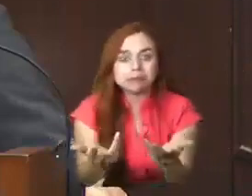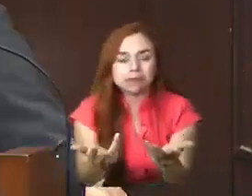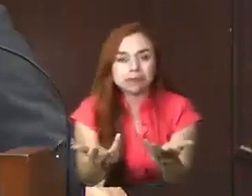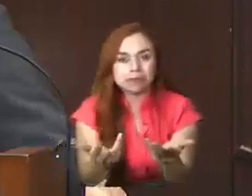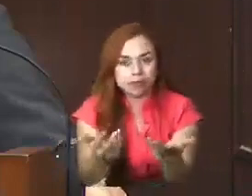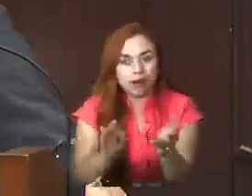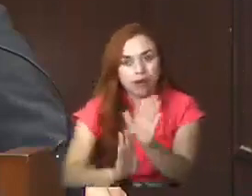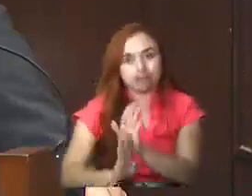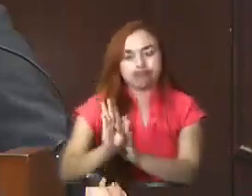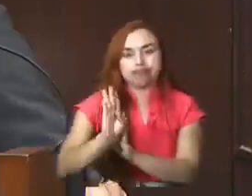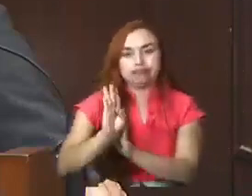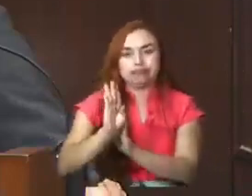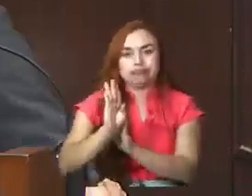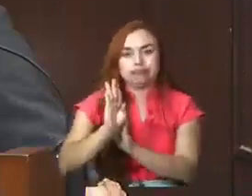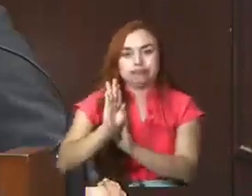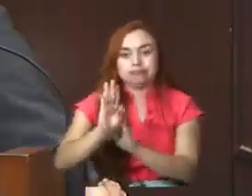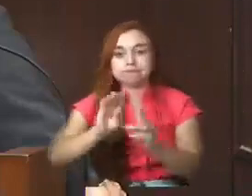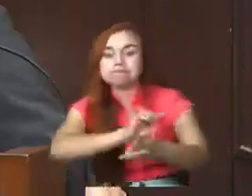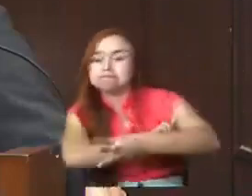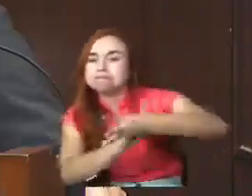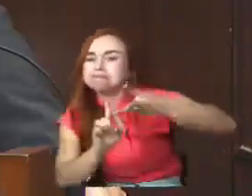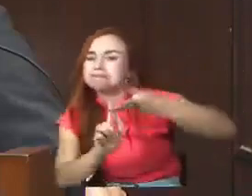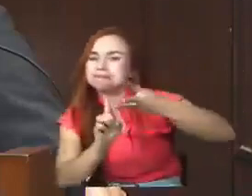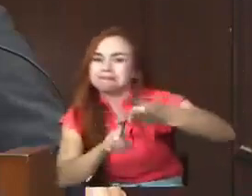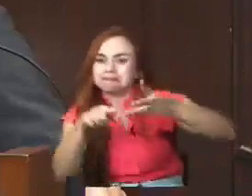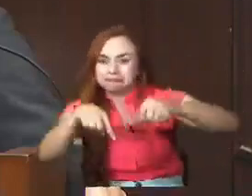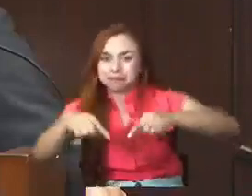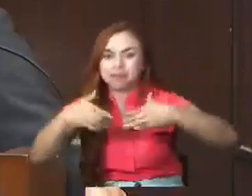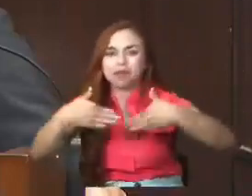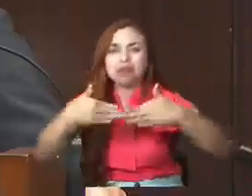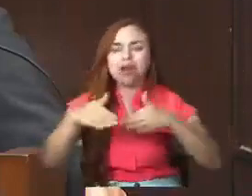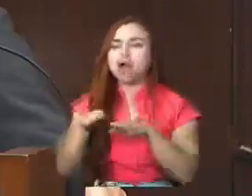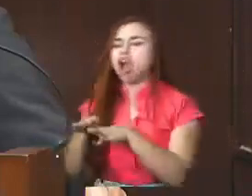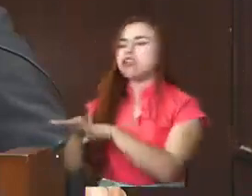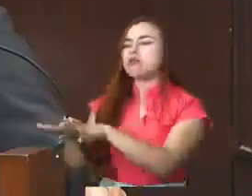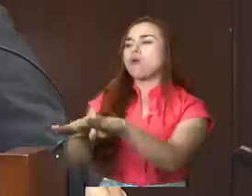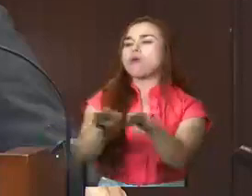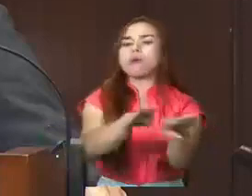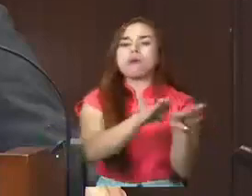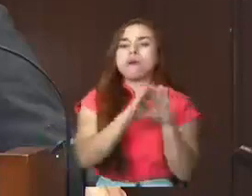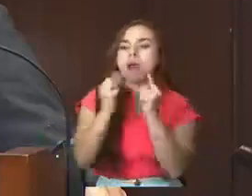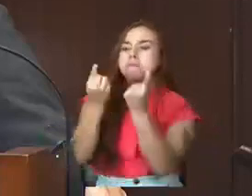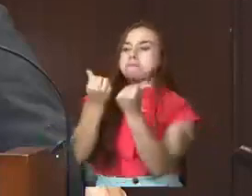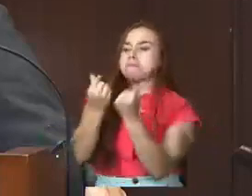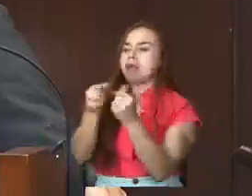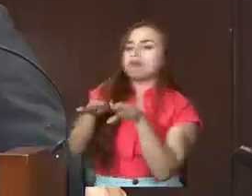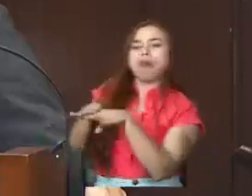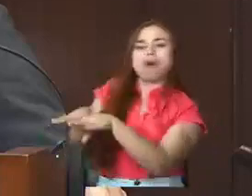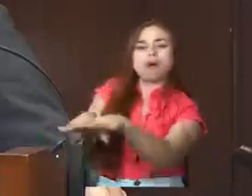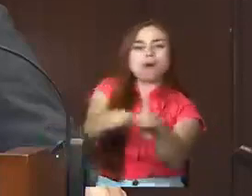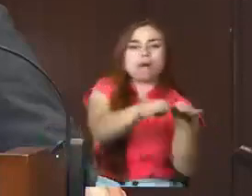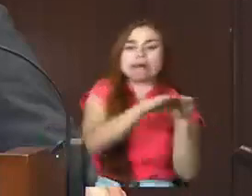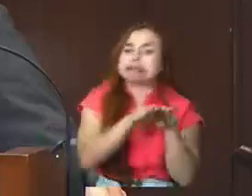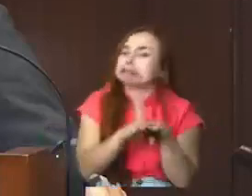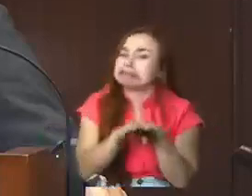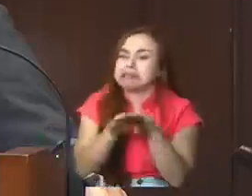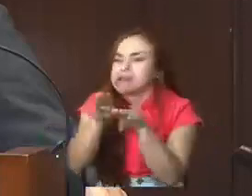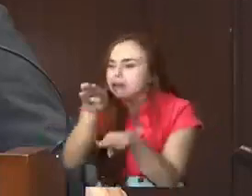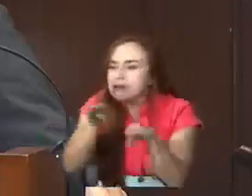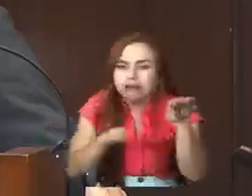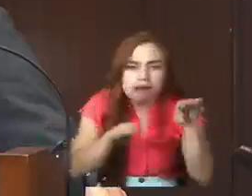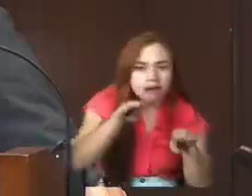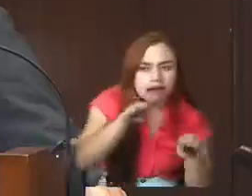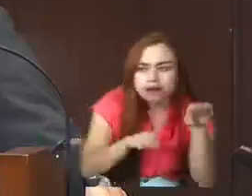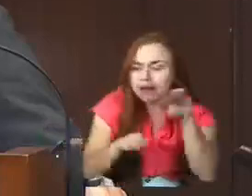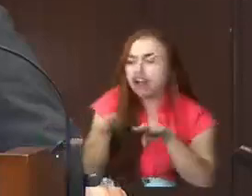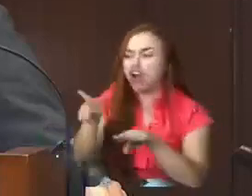sociedad marcadamente desigual social y económicamente, y allí está su mayor debilidad y reto de